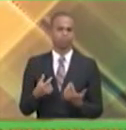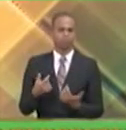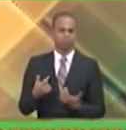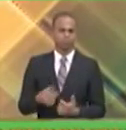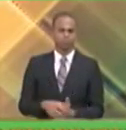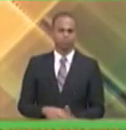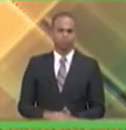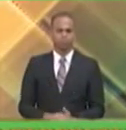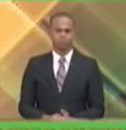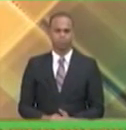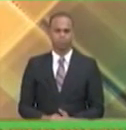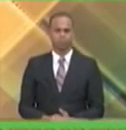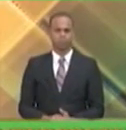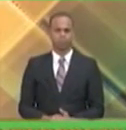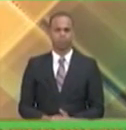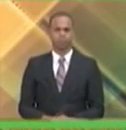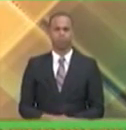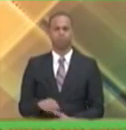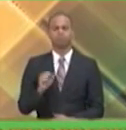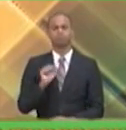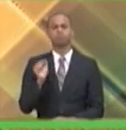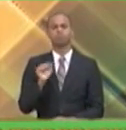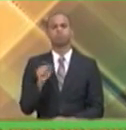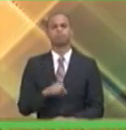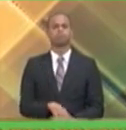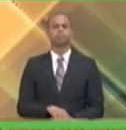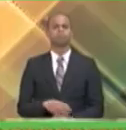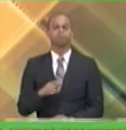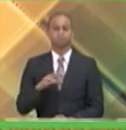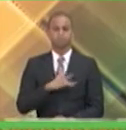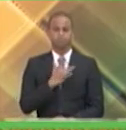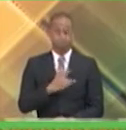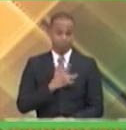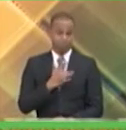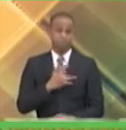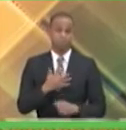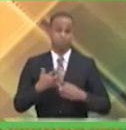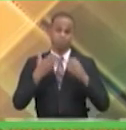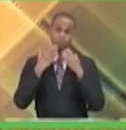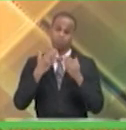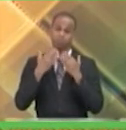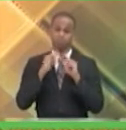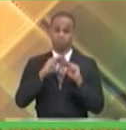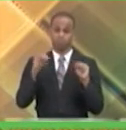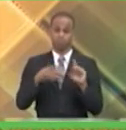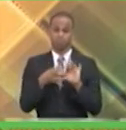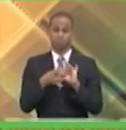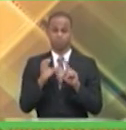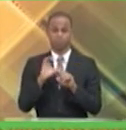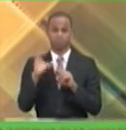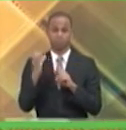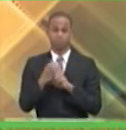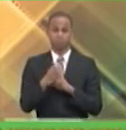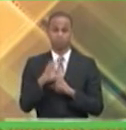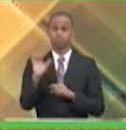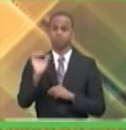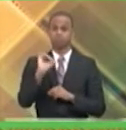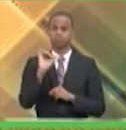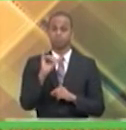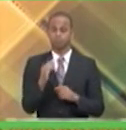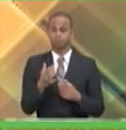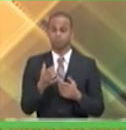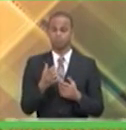nivel? Sí, Giovanni, sí, claro, cuéntanos. Que sí, realmente nos sentimos sumamente agradecido del Ministerio de Cultura, al igual también